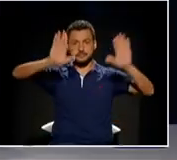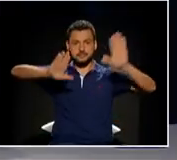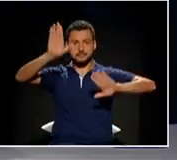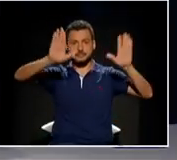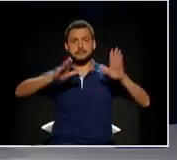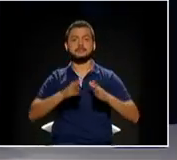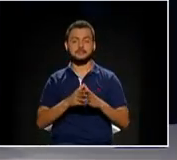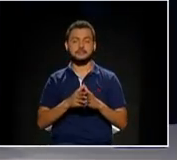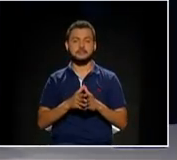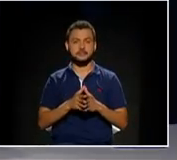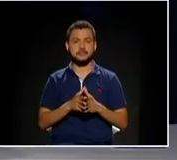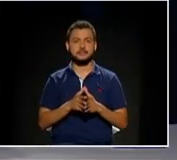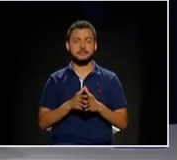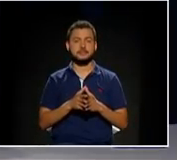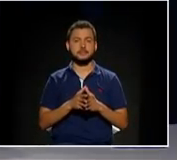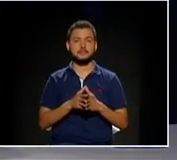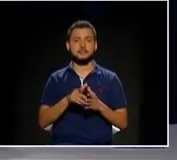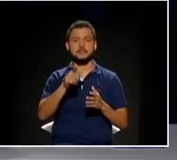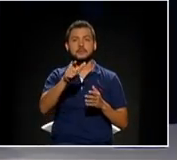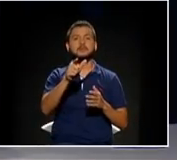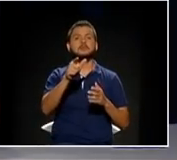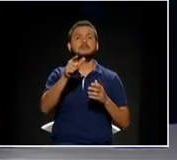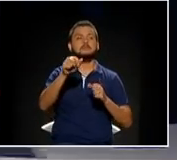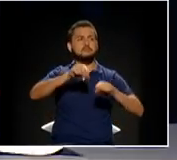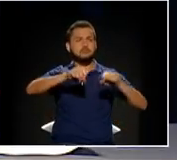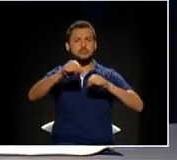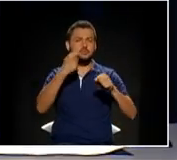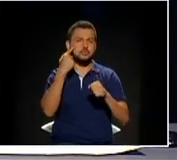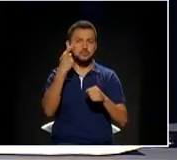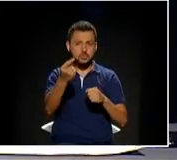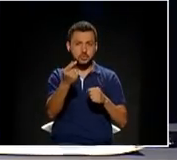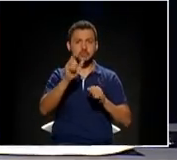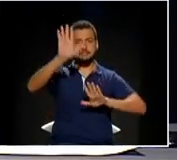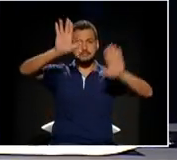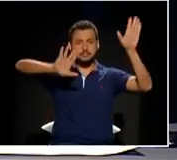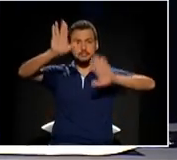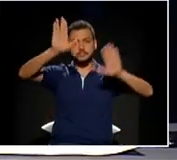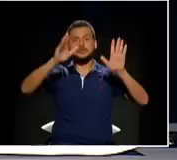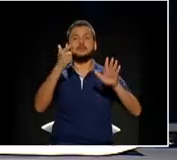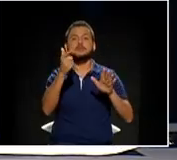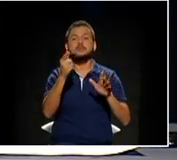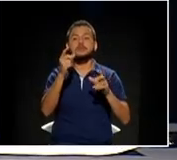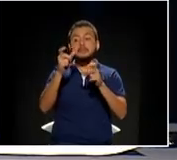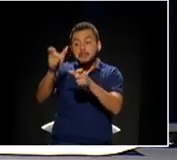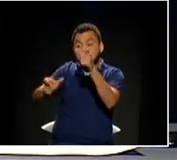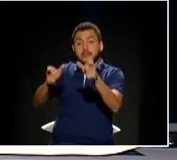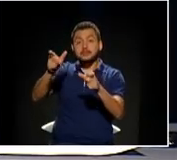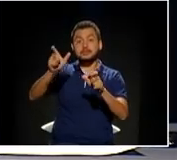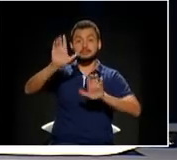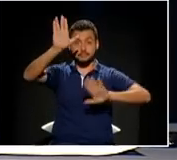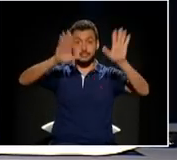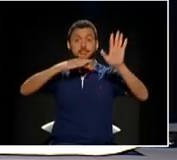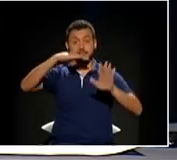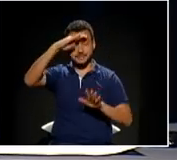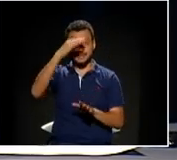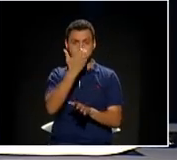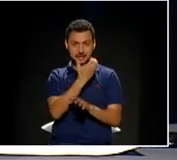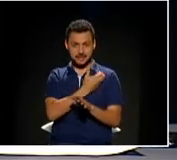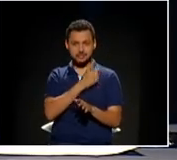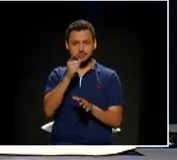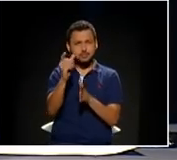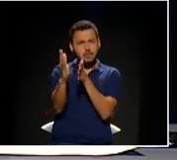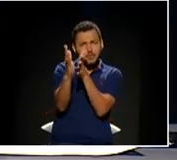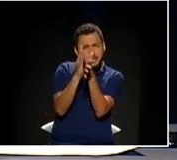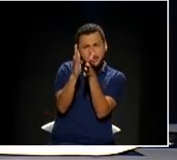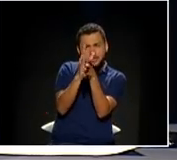bloque la presentación de nuestros candidatos en esta oportunidad le vamos a decir nuestros candidatos que nos cuenten cuáles son sus